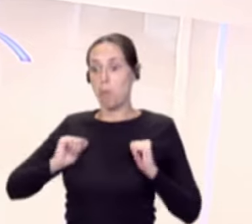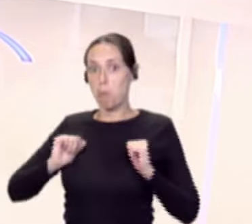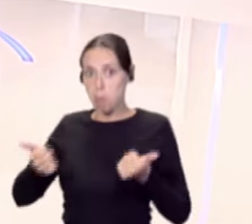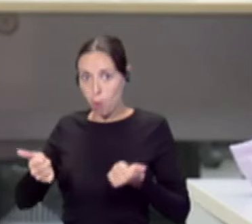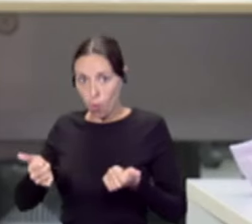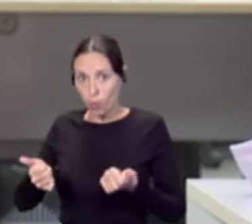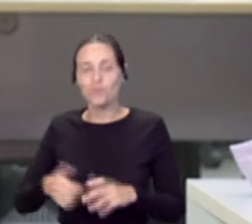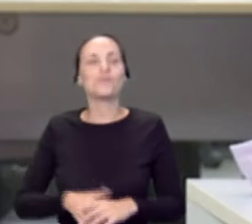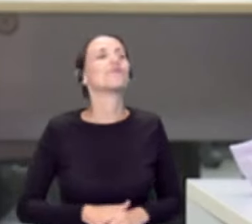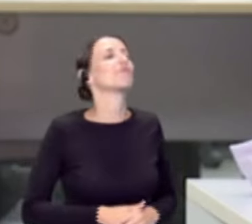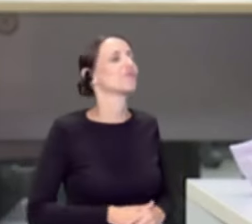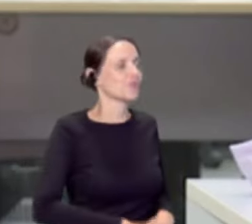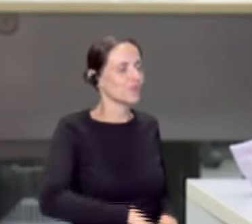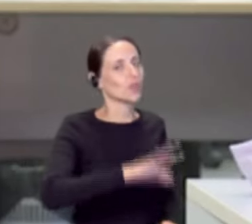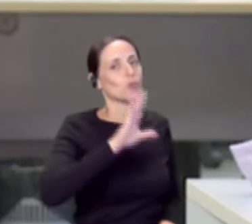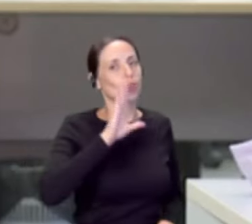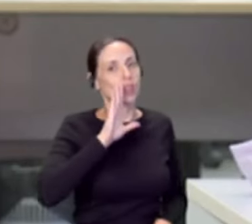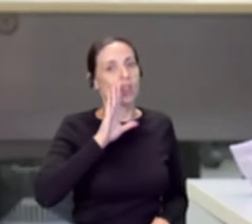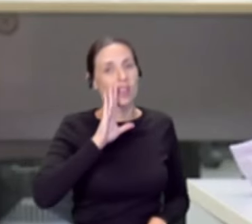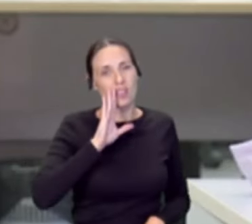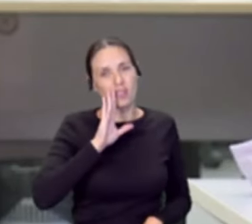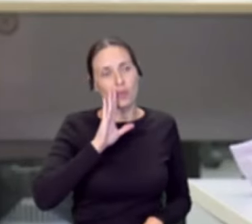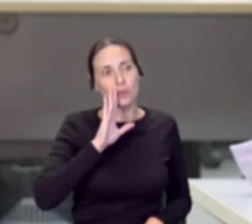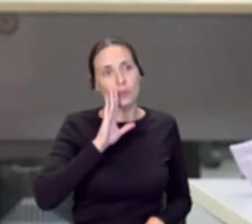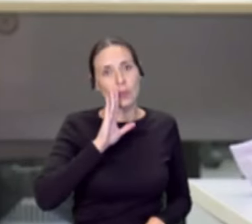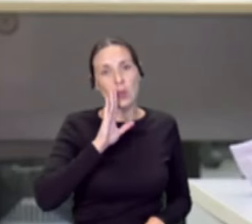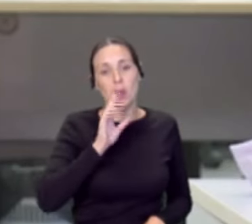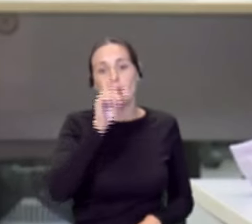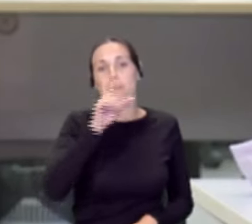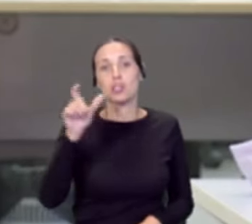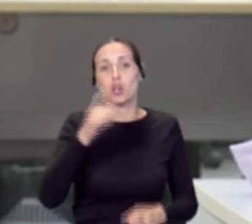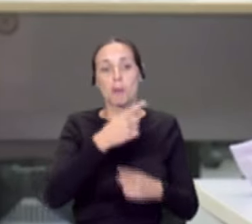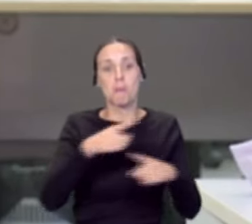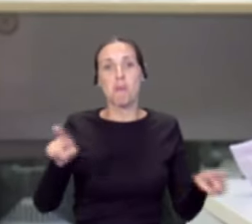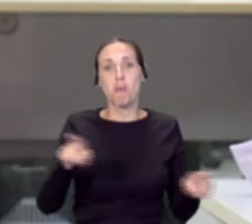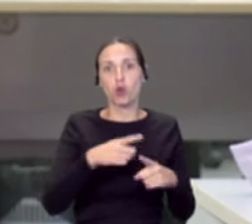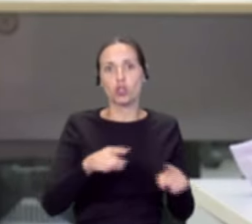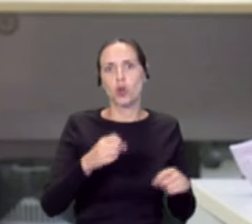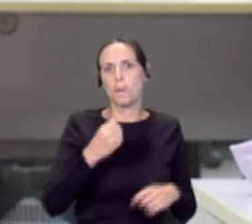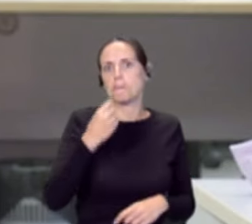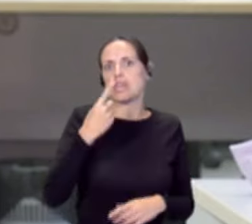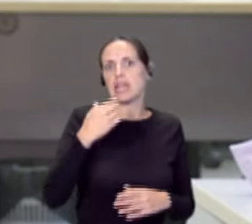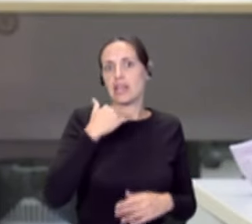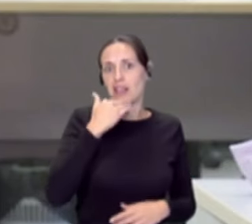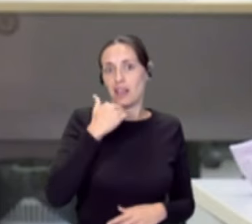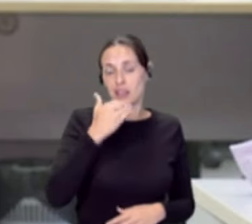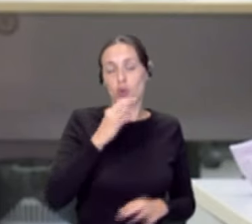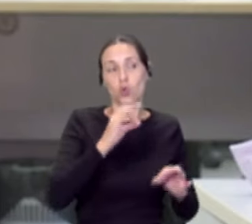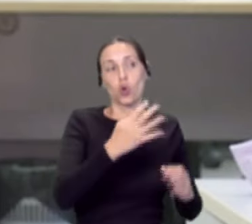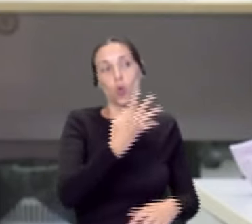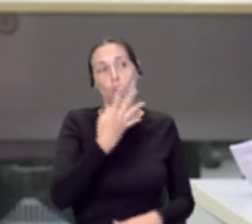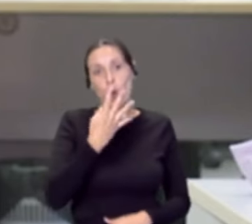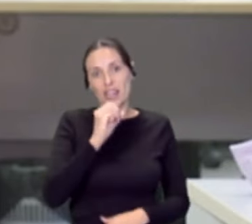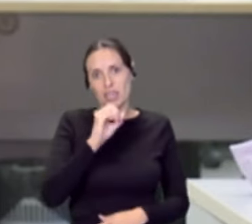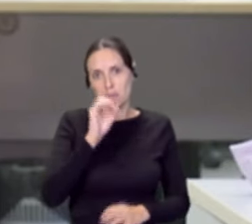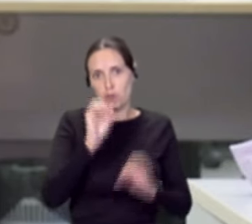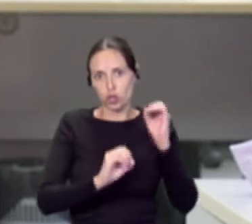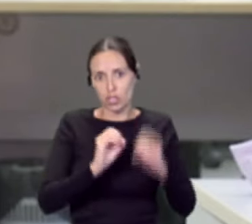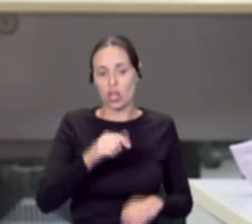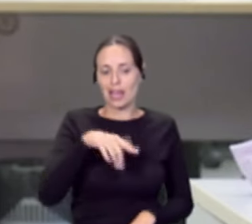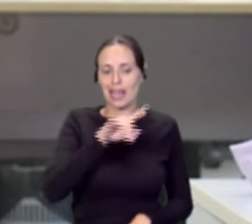Efectivamente, como decíamos, serán casi 1,000 músicos, el 40% canarios o residentes en Canarias, los